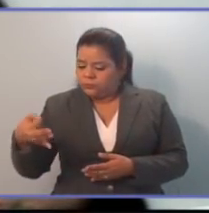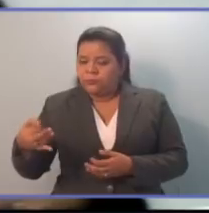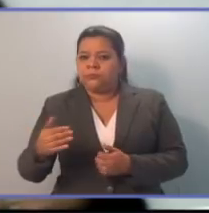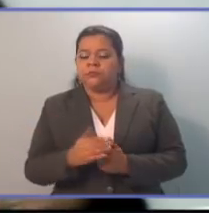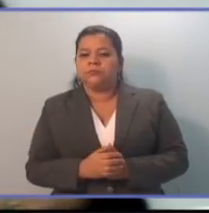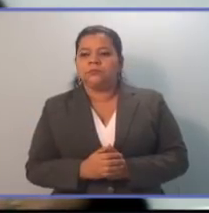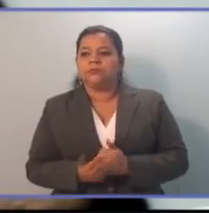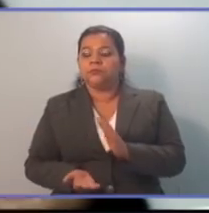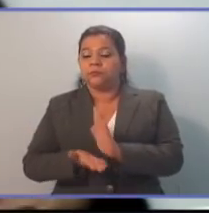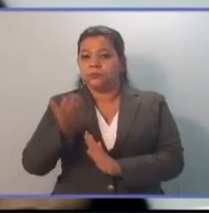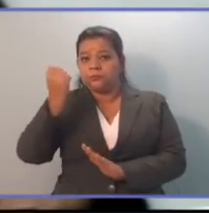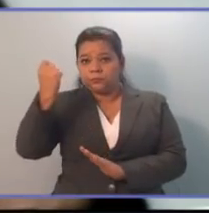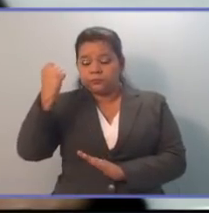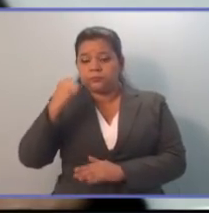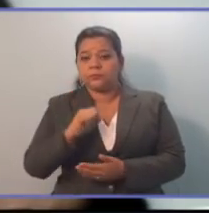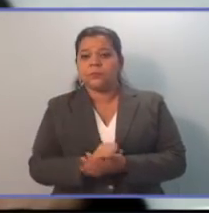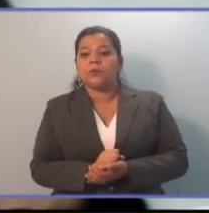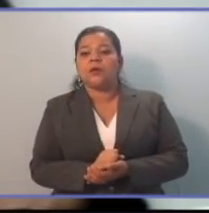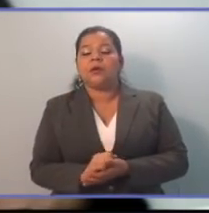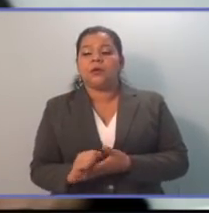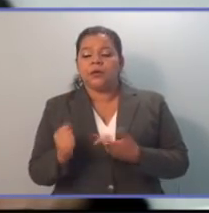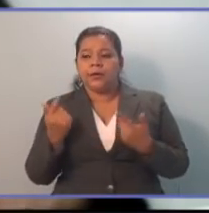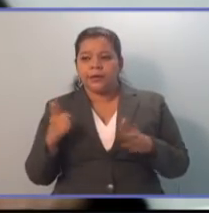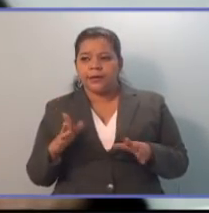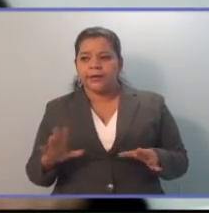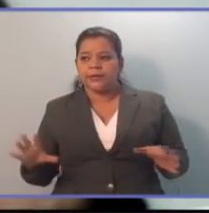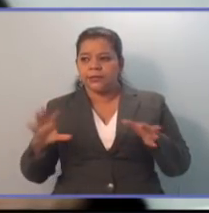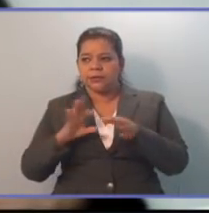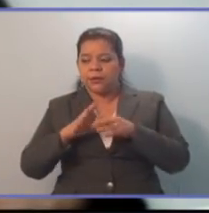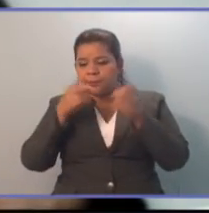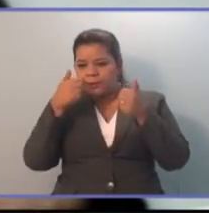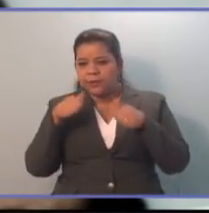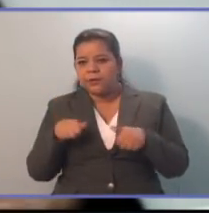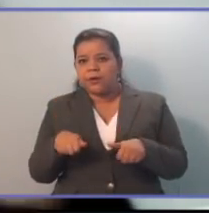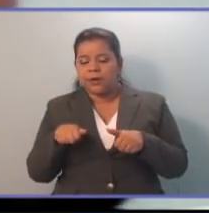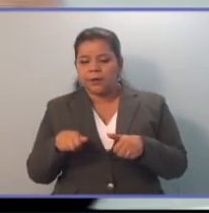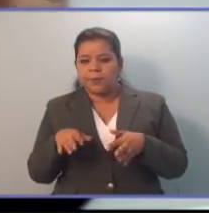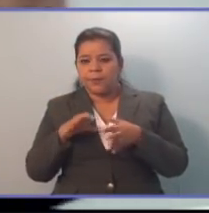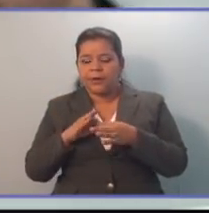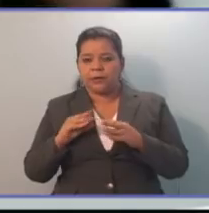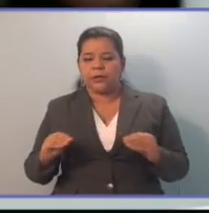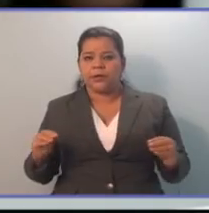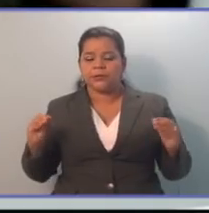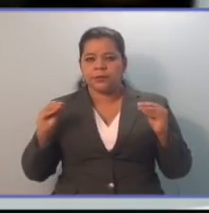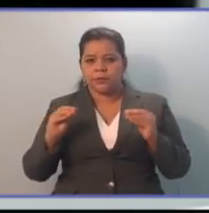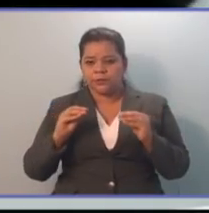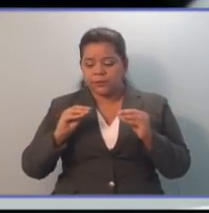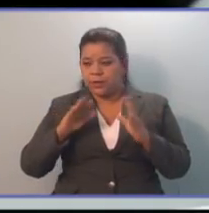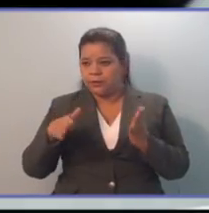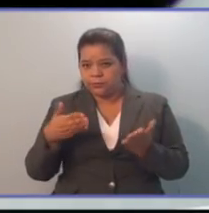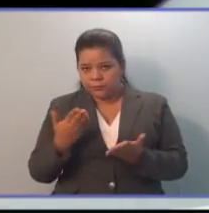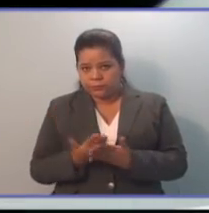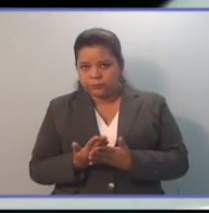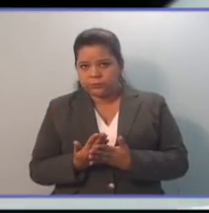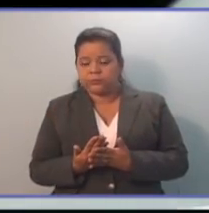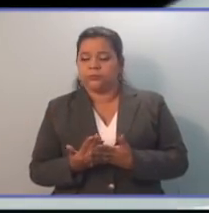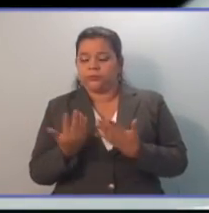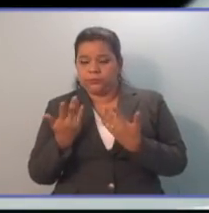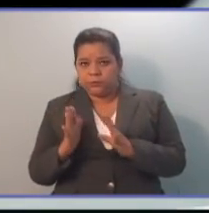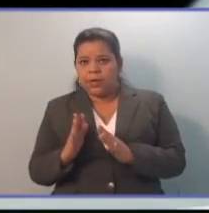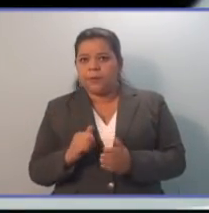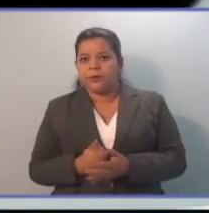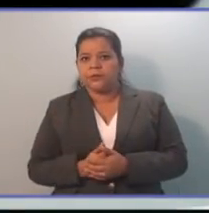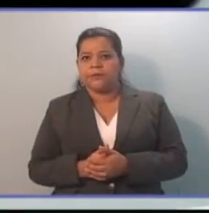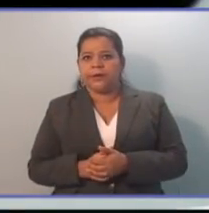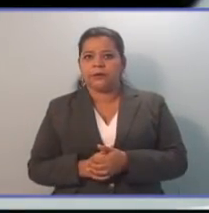Pero lo importante es que los funcionarios judiciales vean esa cercanía que hay entre los